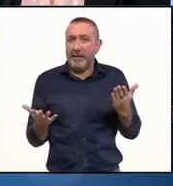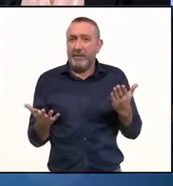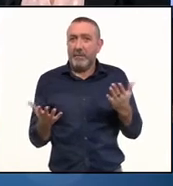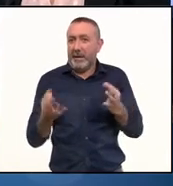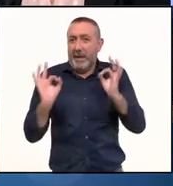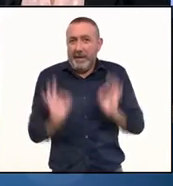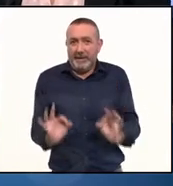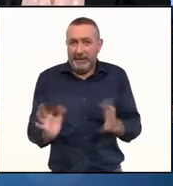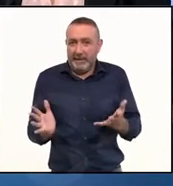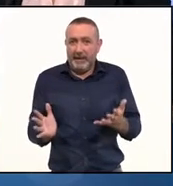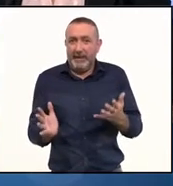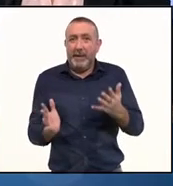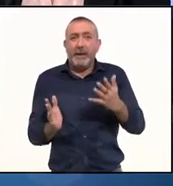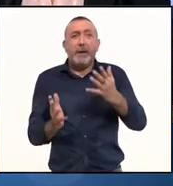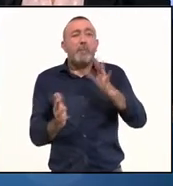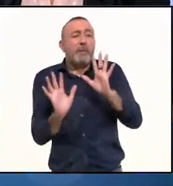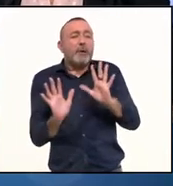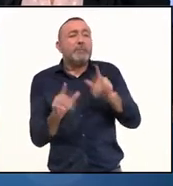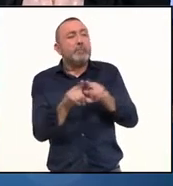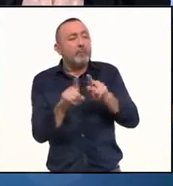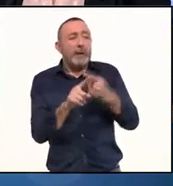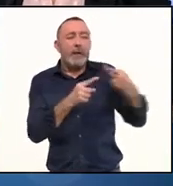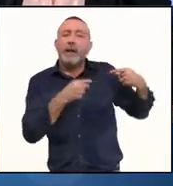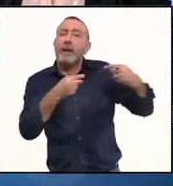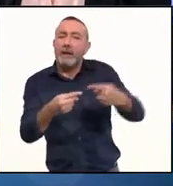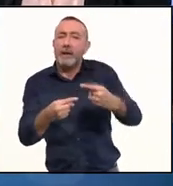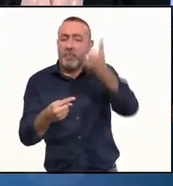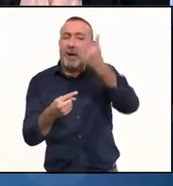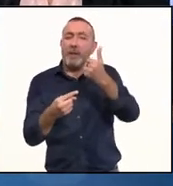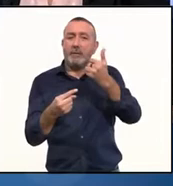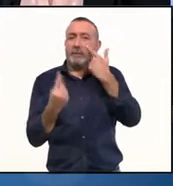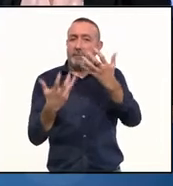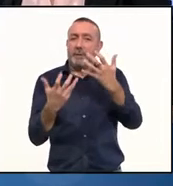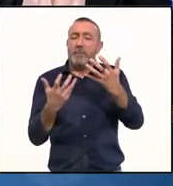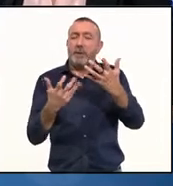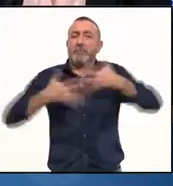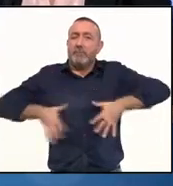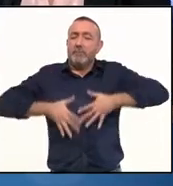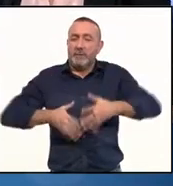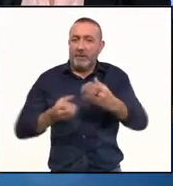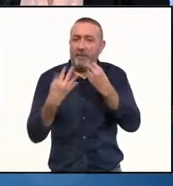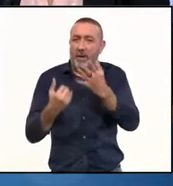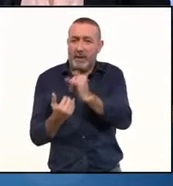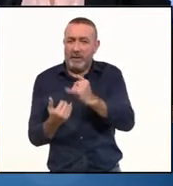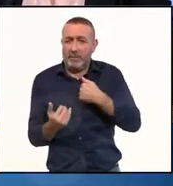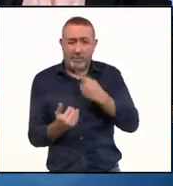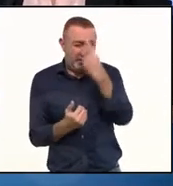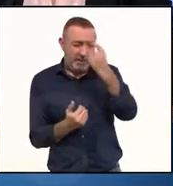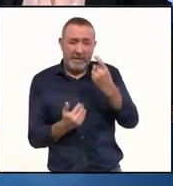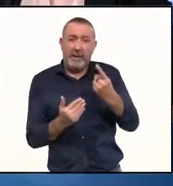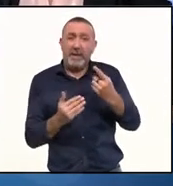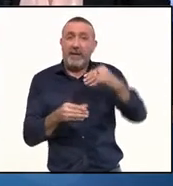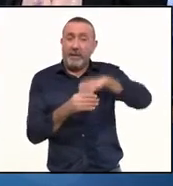claro que tienen derecho a ello pero sí creo que según una generación permeable yo recuerdo mí clases de